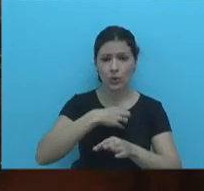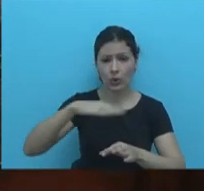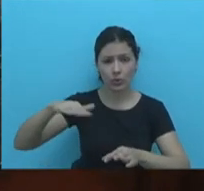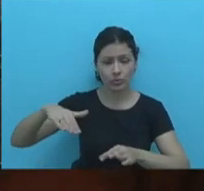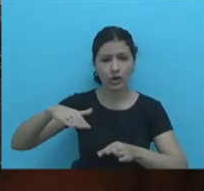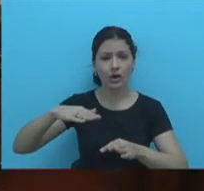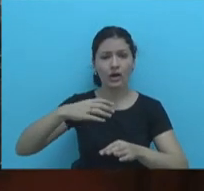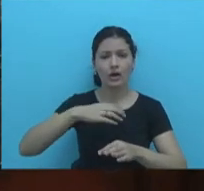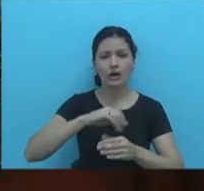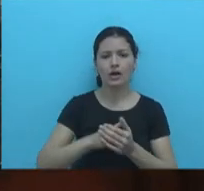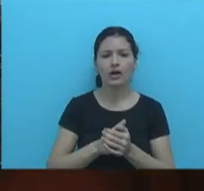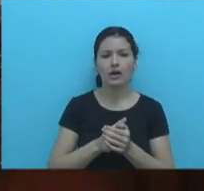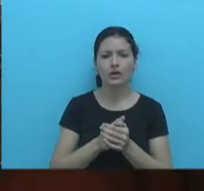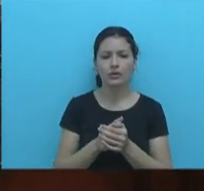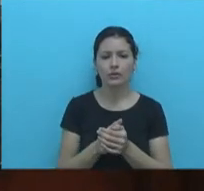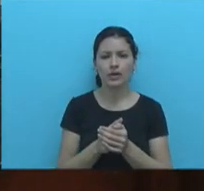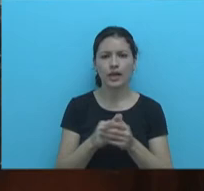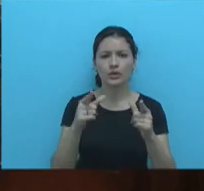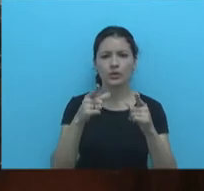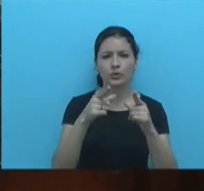523, de Guadalupe.